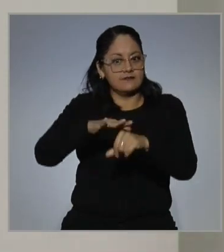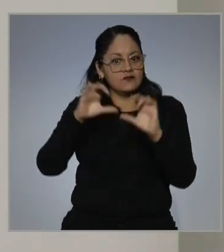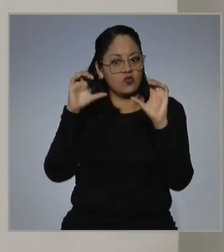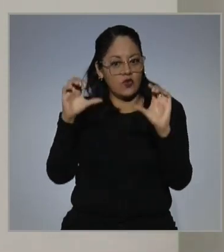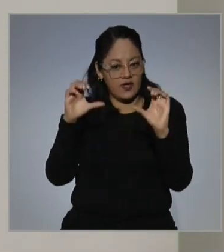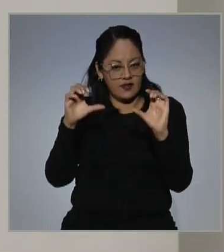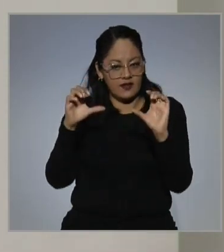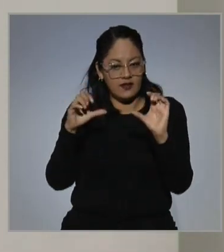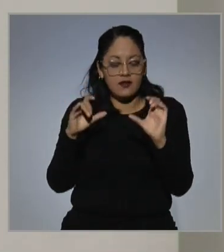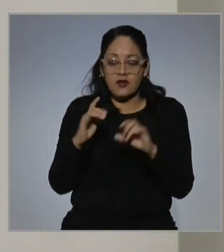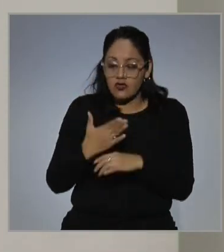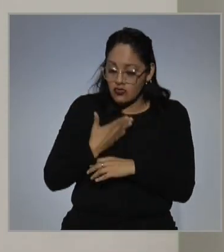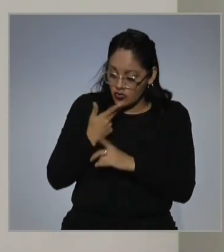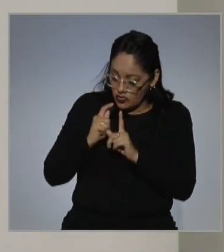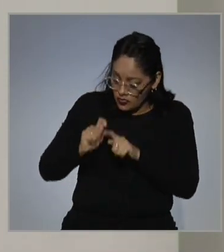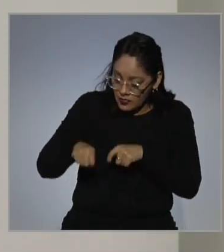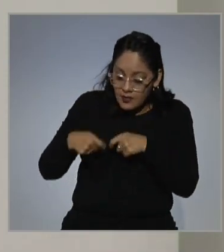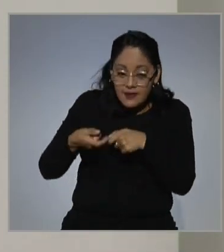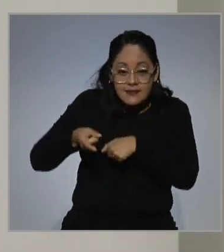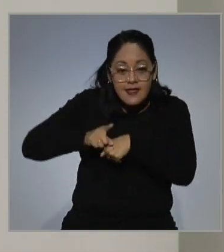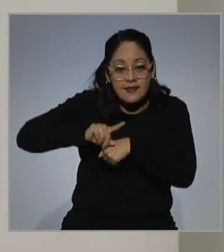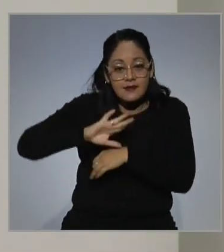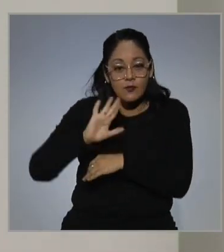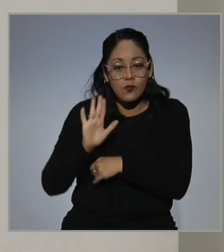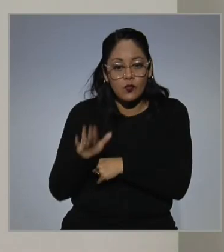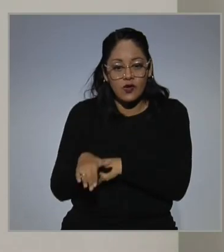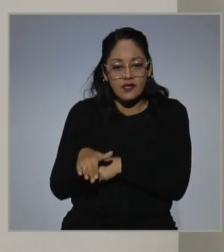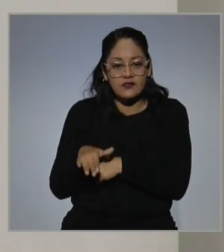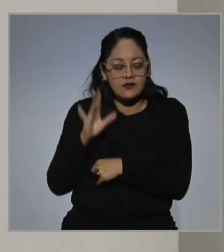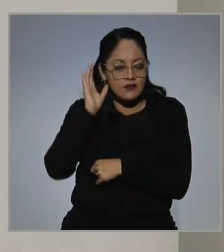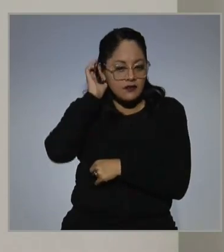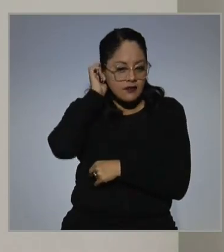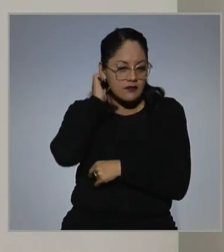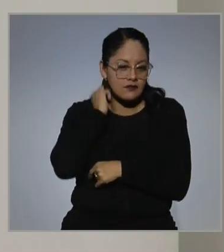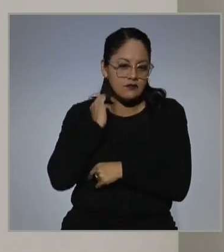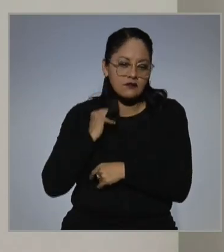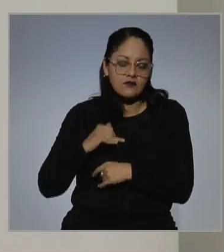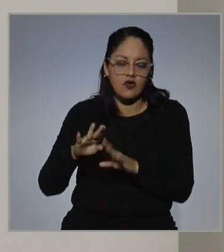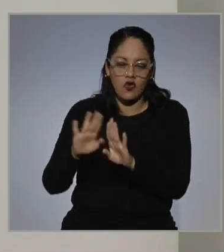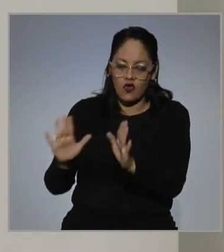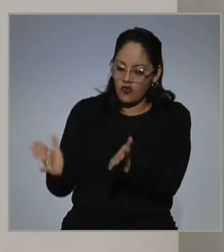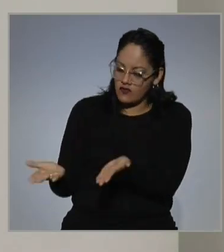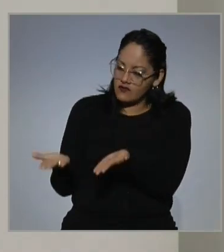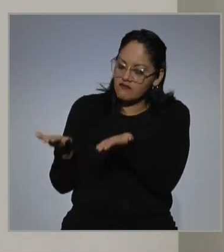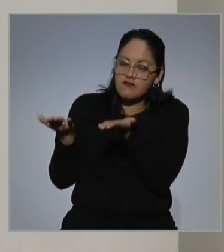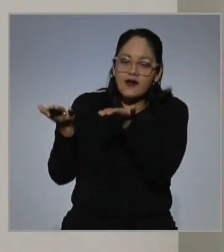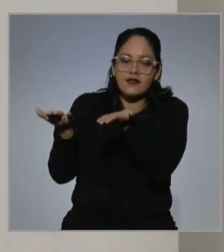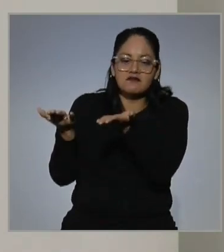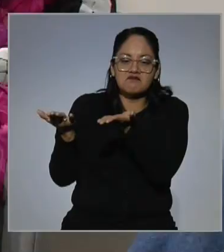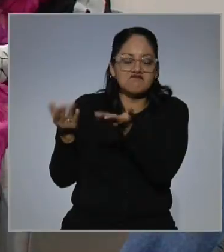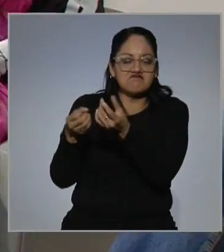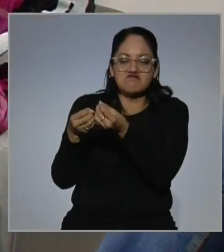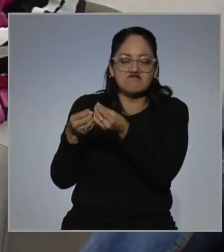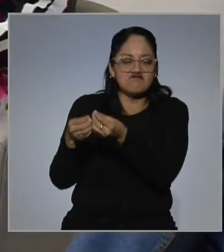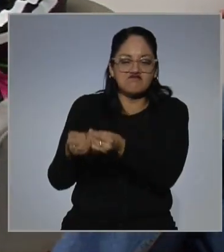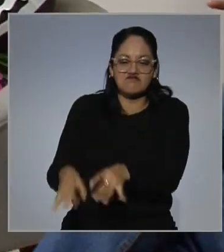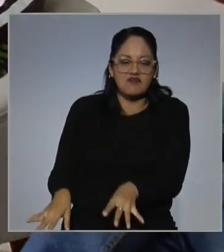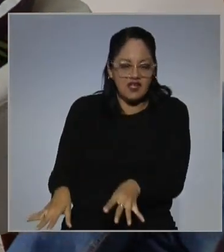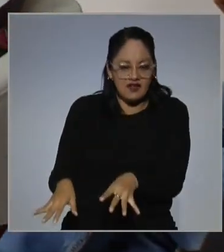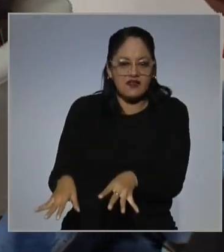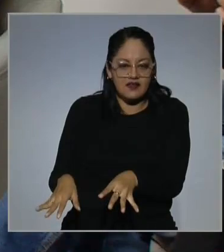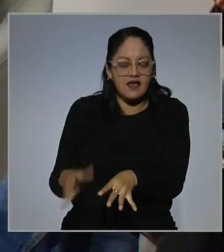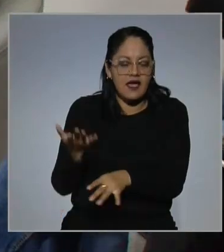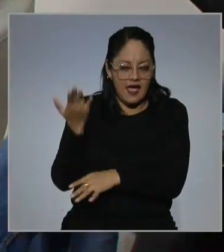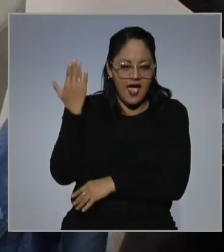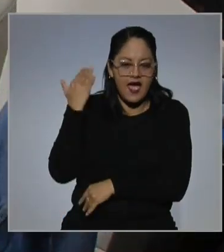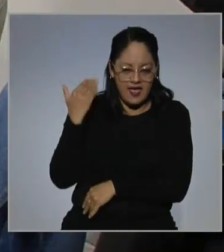de que la tradición de Día de Muertos, y en particular la ofrenda tradicional, se estaba perdiendo. Yo creo